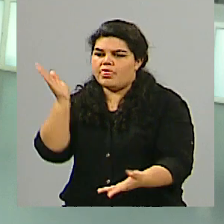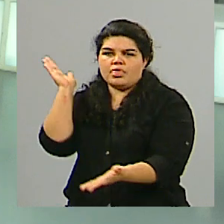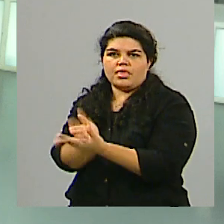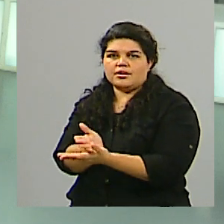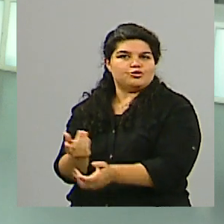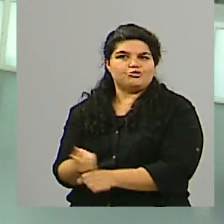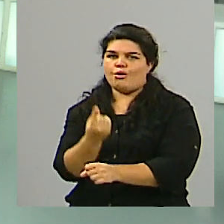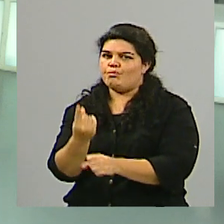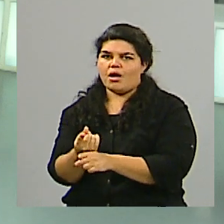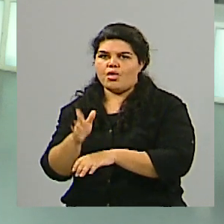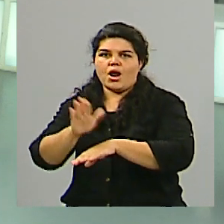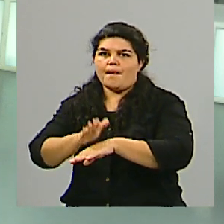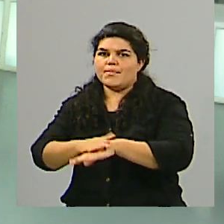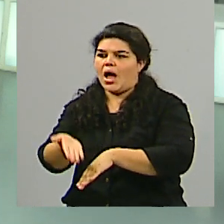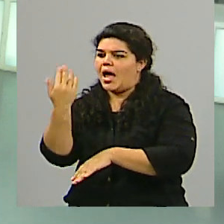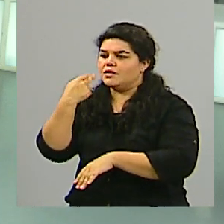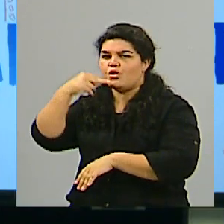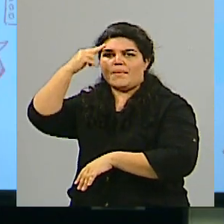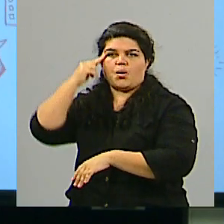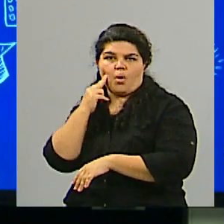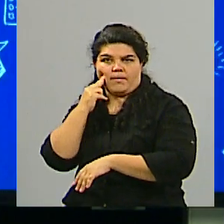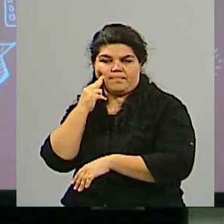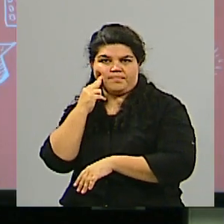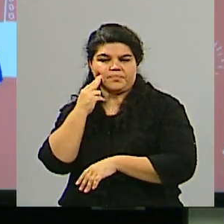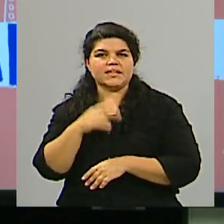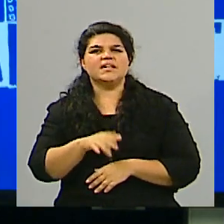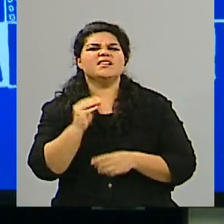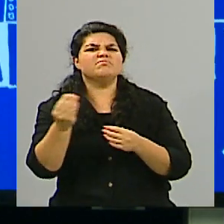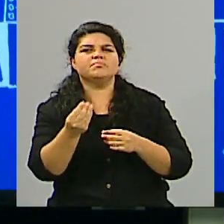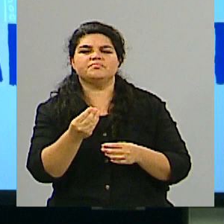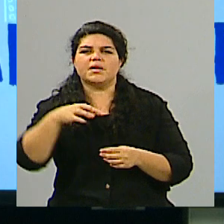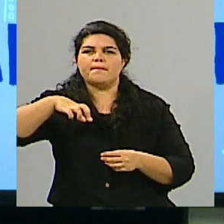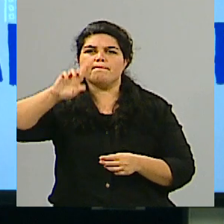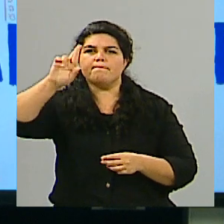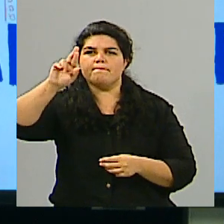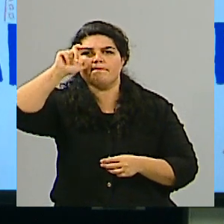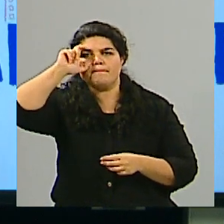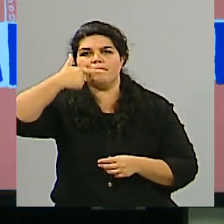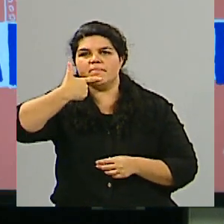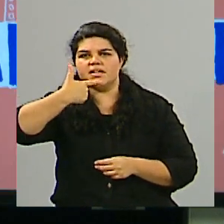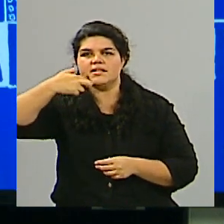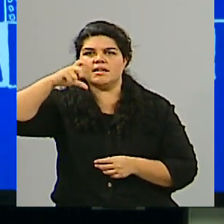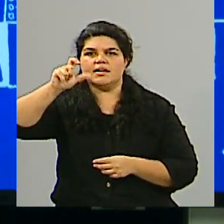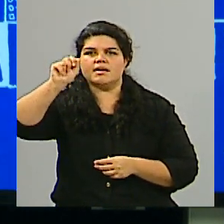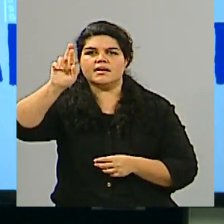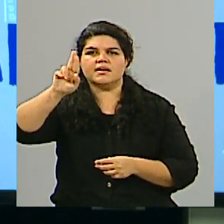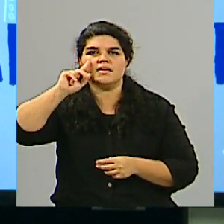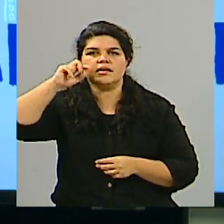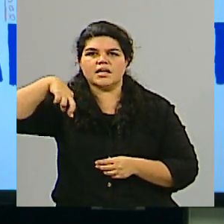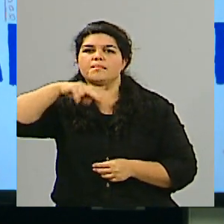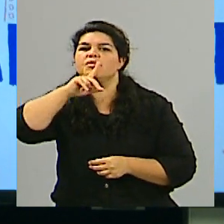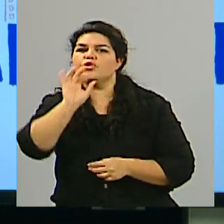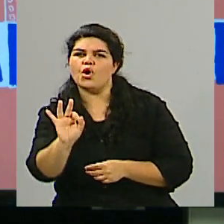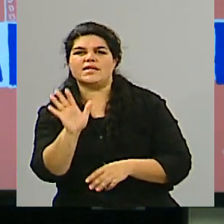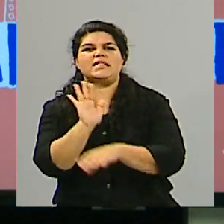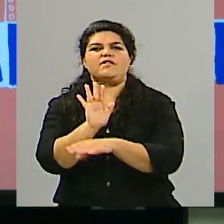Eso es lo primero que dice. La prescripción es una garantía del derecho penal que dice que cuando trasciende determinado tiempo, el Estado pierde